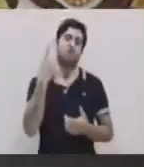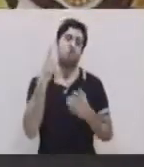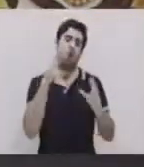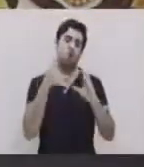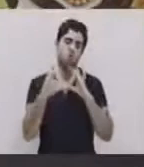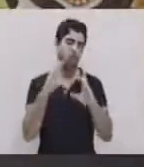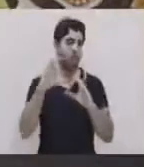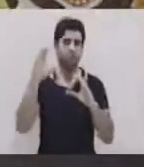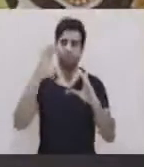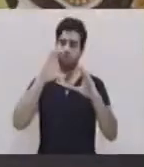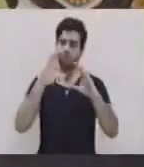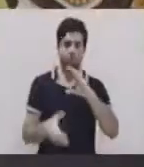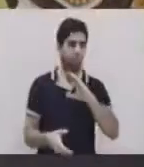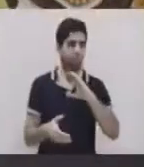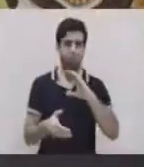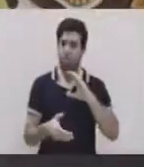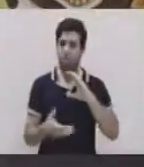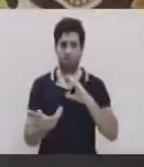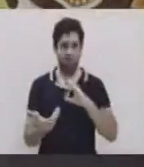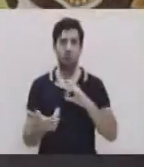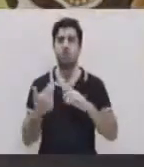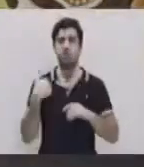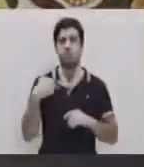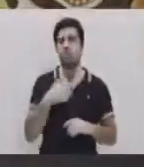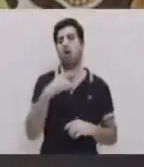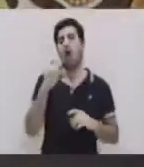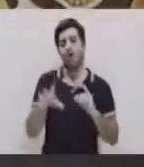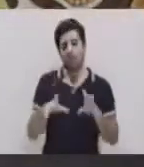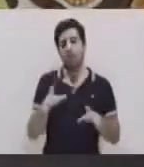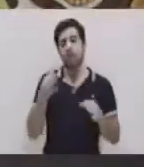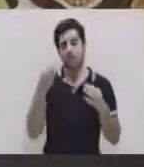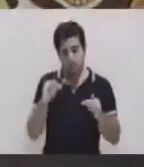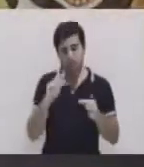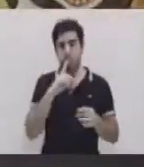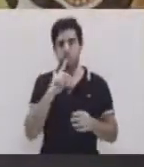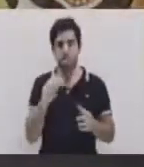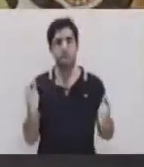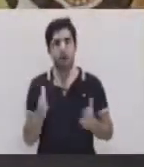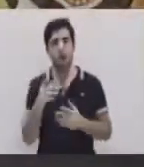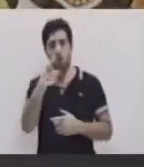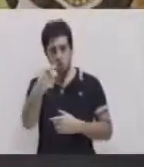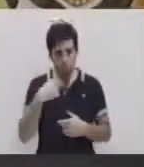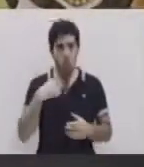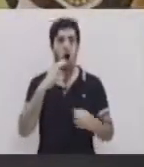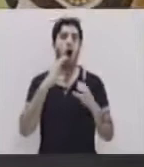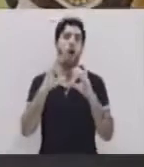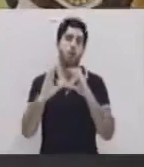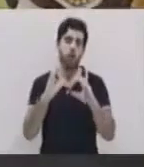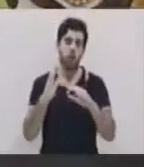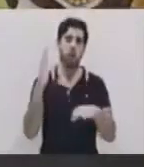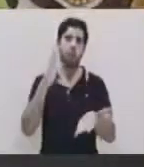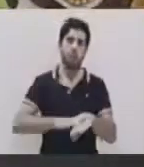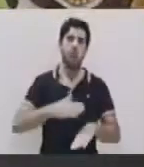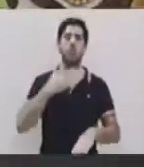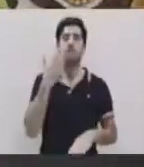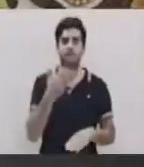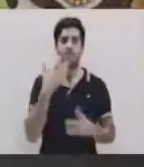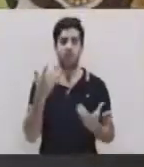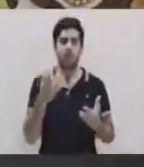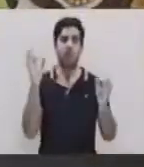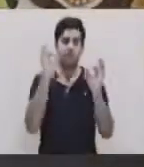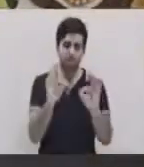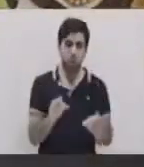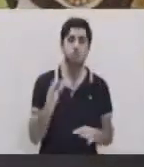tú entiendes algo que nosotros queremos provocar en ti. Entonces creo yo que la comunicación es una de las